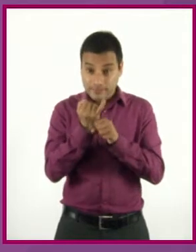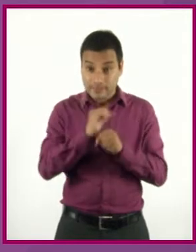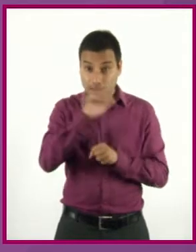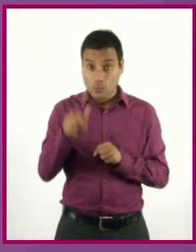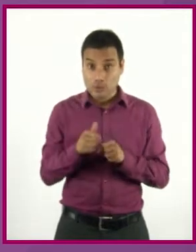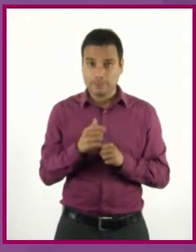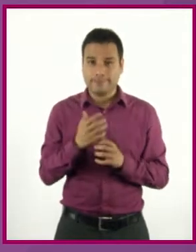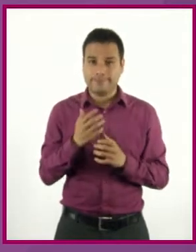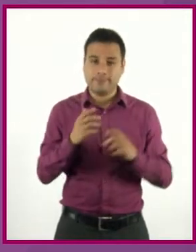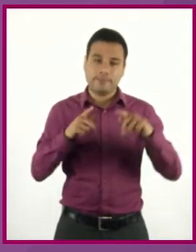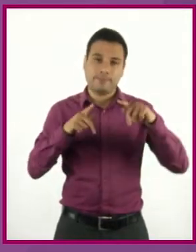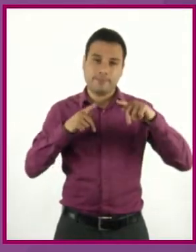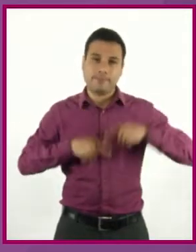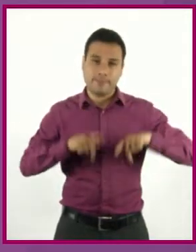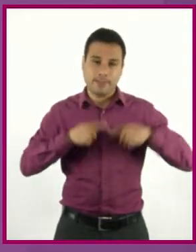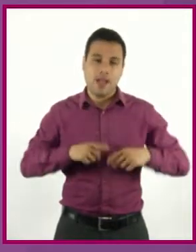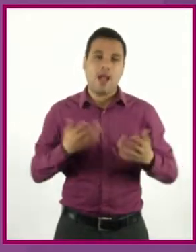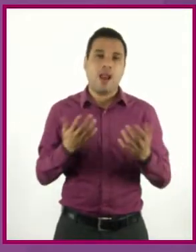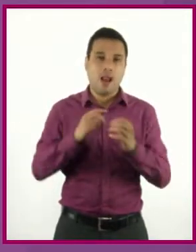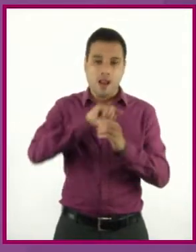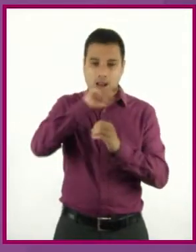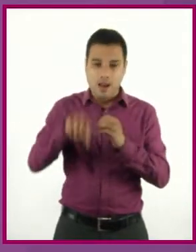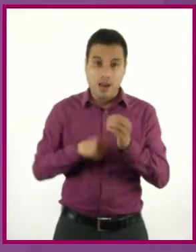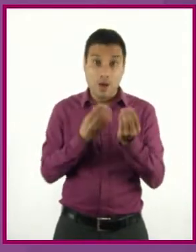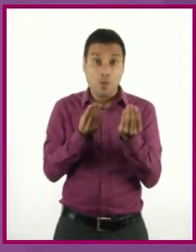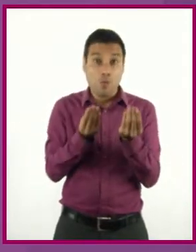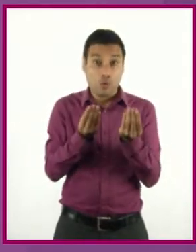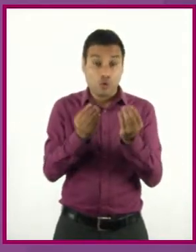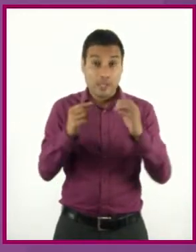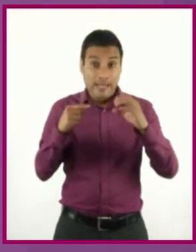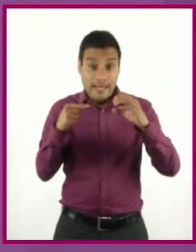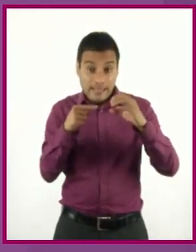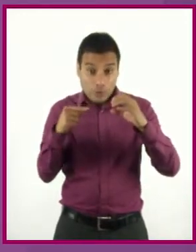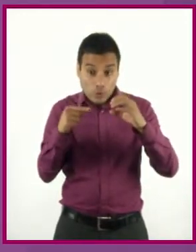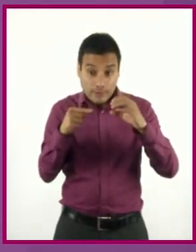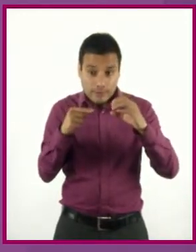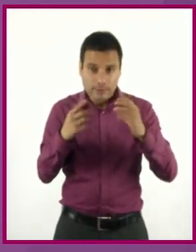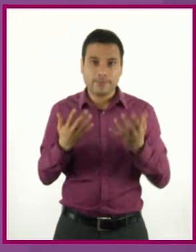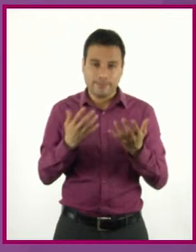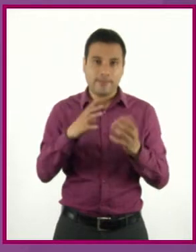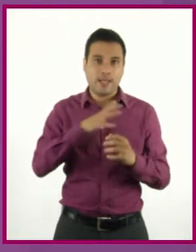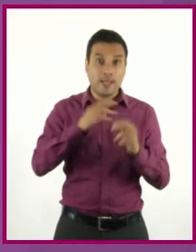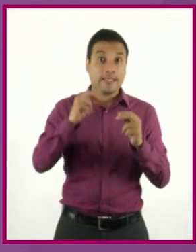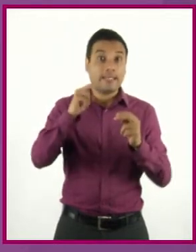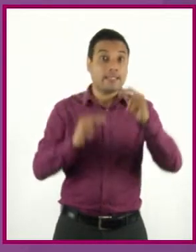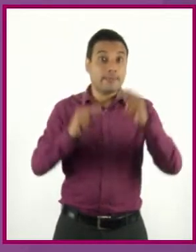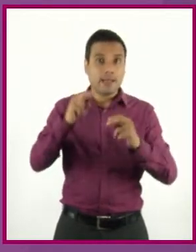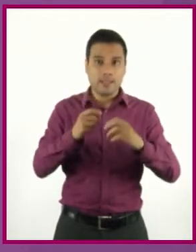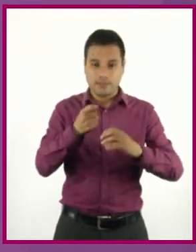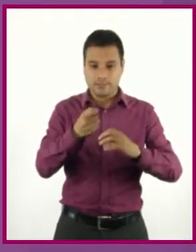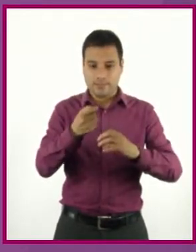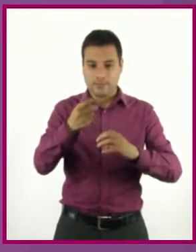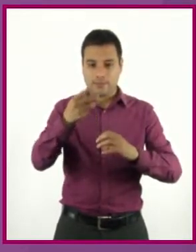muchos electrones, cada órbita puede ser compartida por un número diferente de ellos?